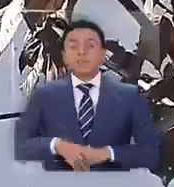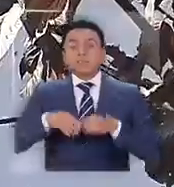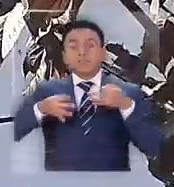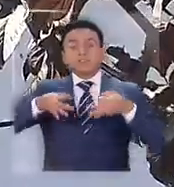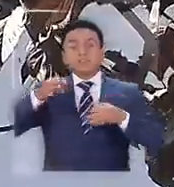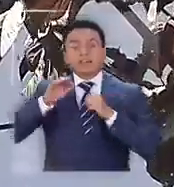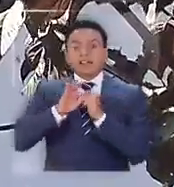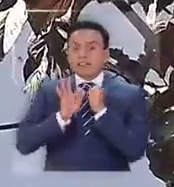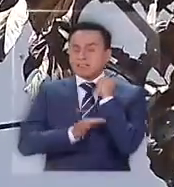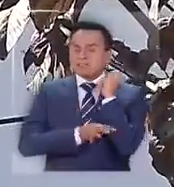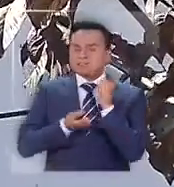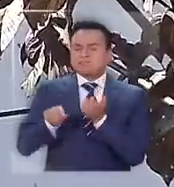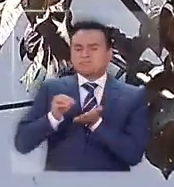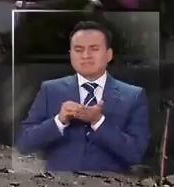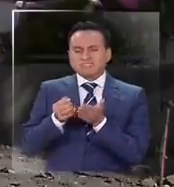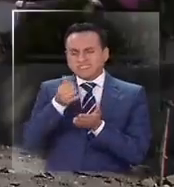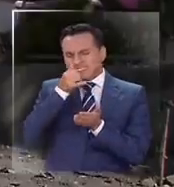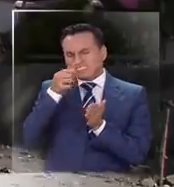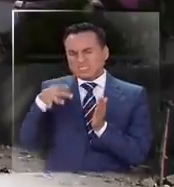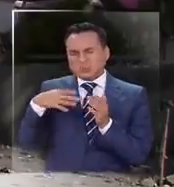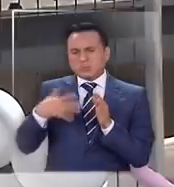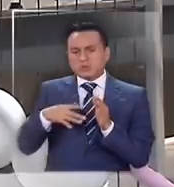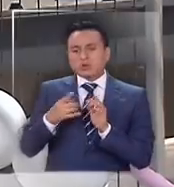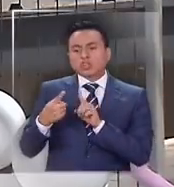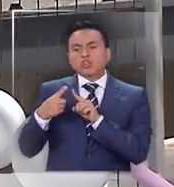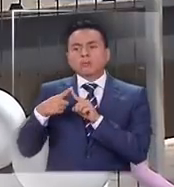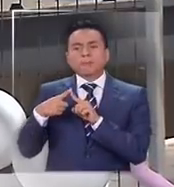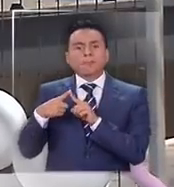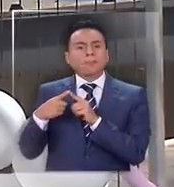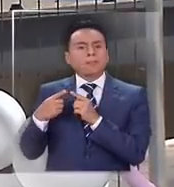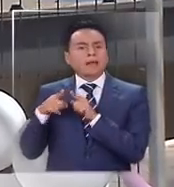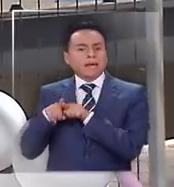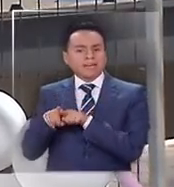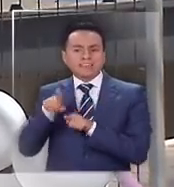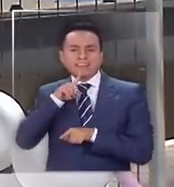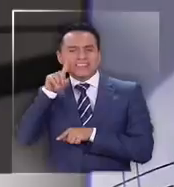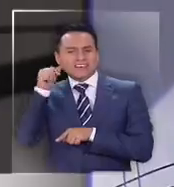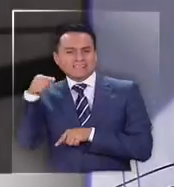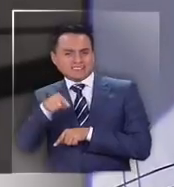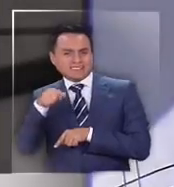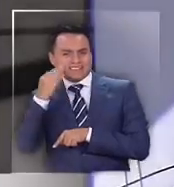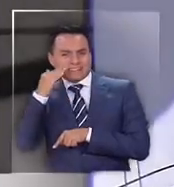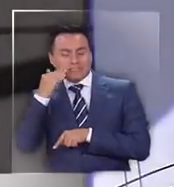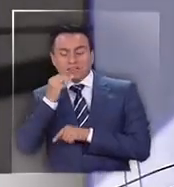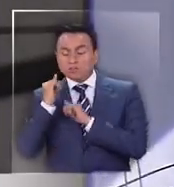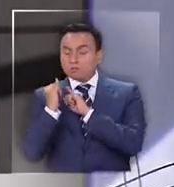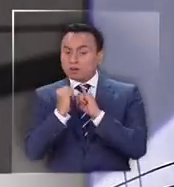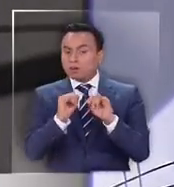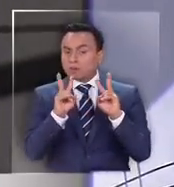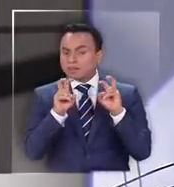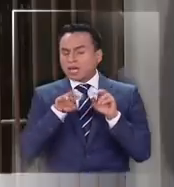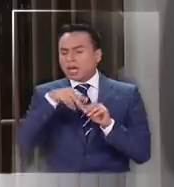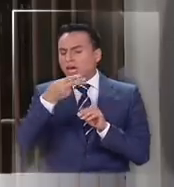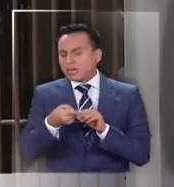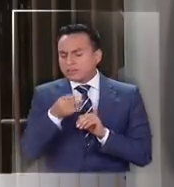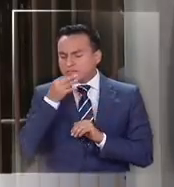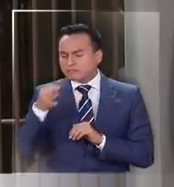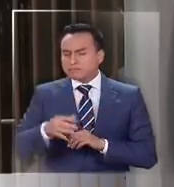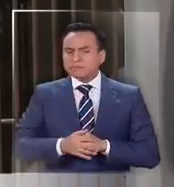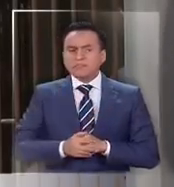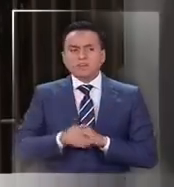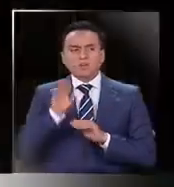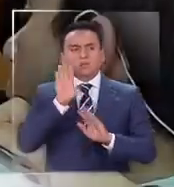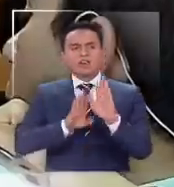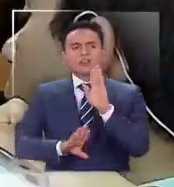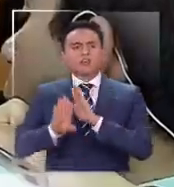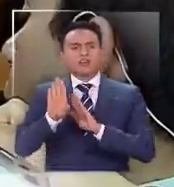una vez cometido el delito, se contactó con su pareja, la tía sanguínea de la niña, a quien le habría informado de la supuesta caída. La